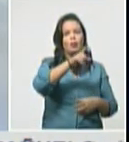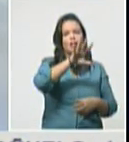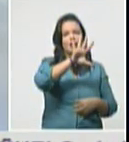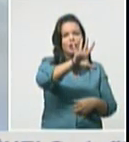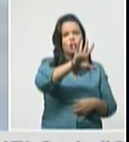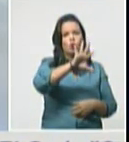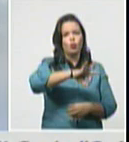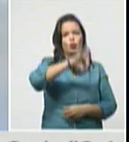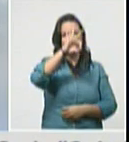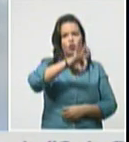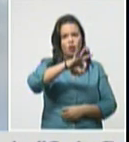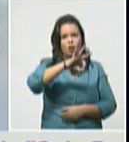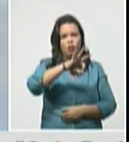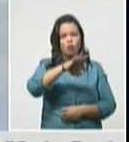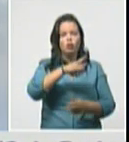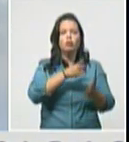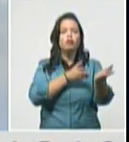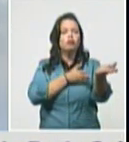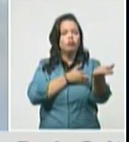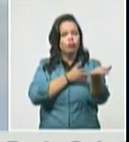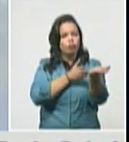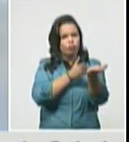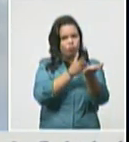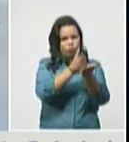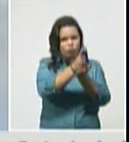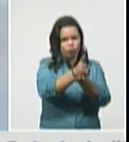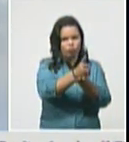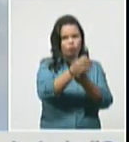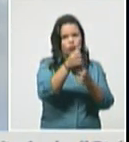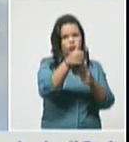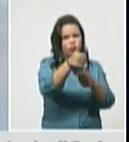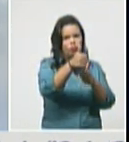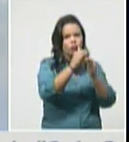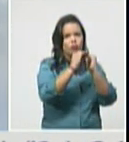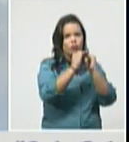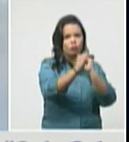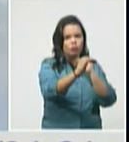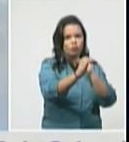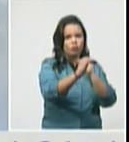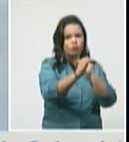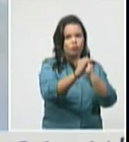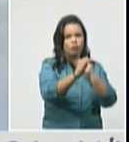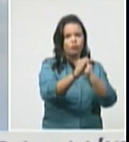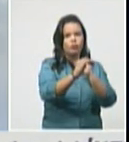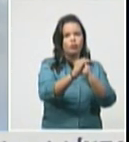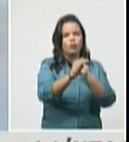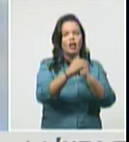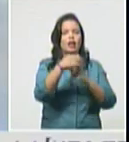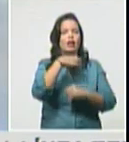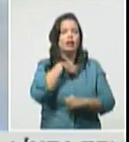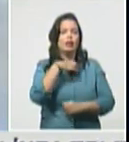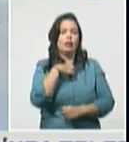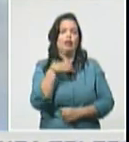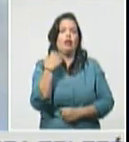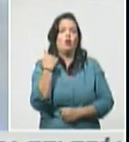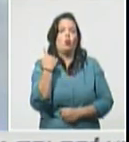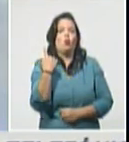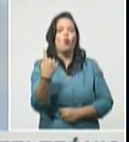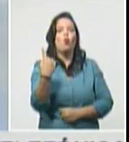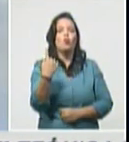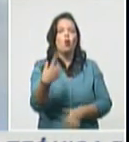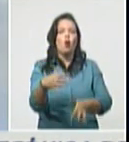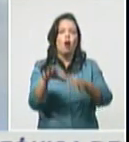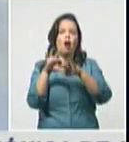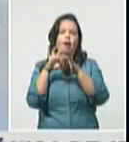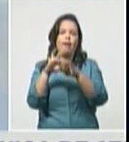una evolución clínica estable. Se mantiene un caso grave, el que